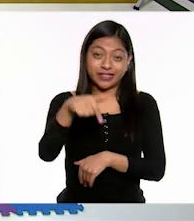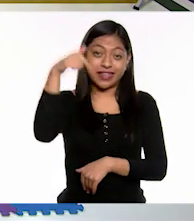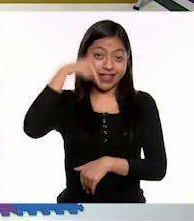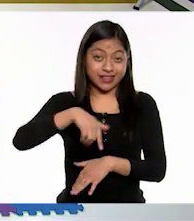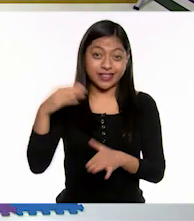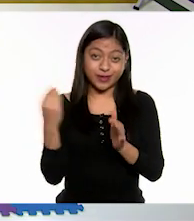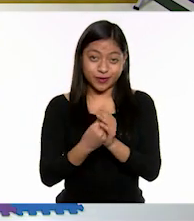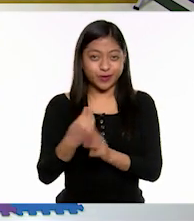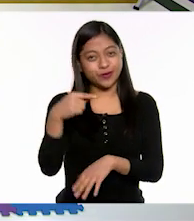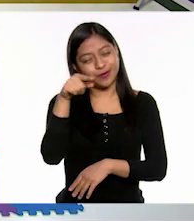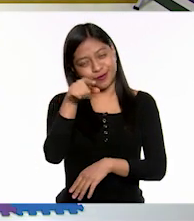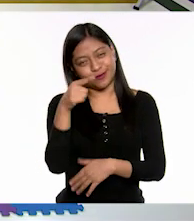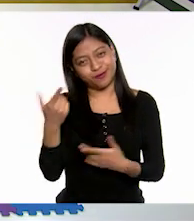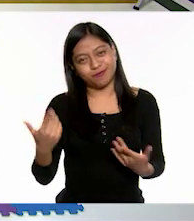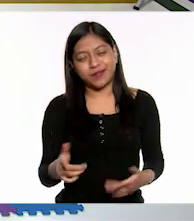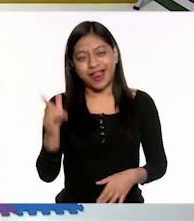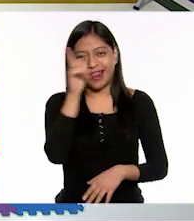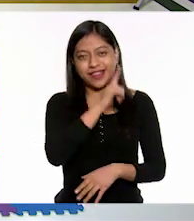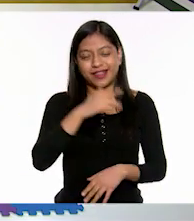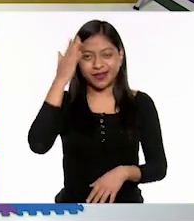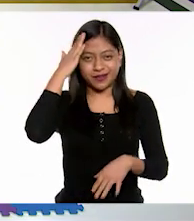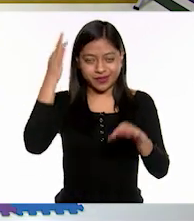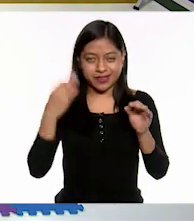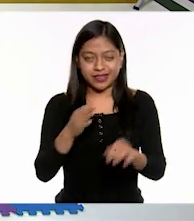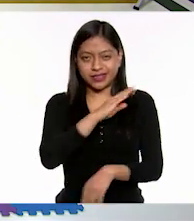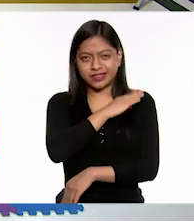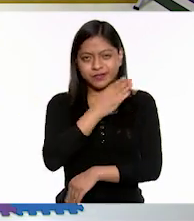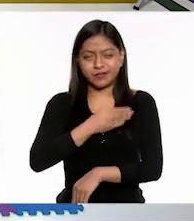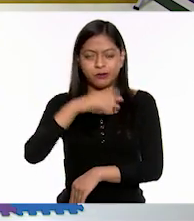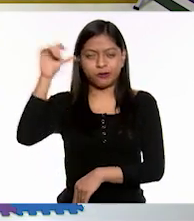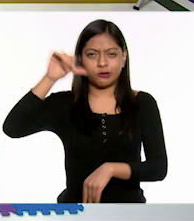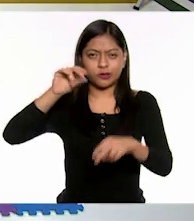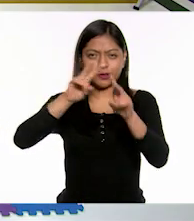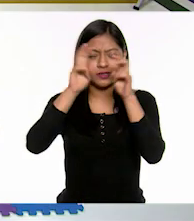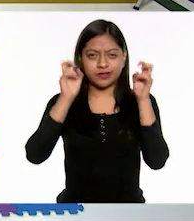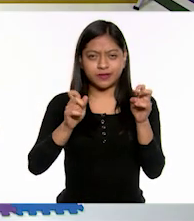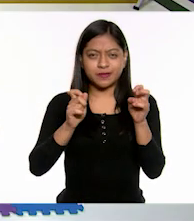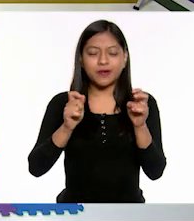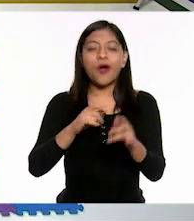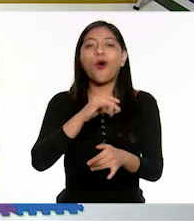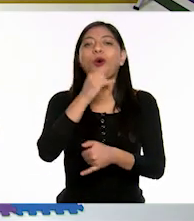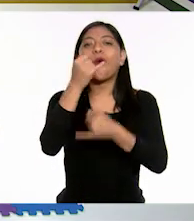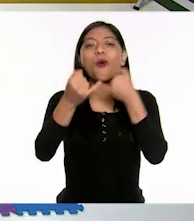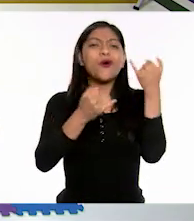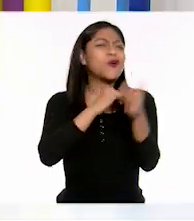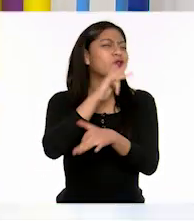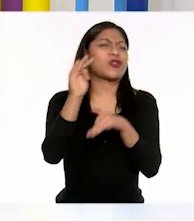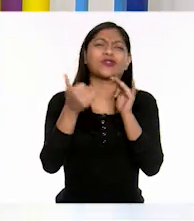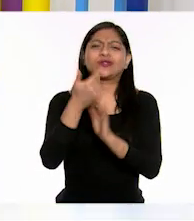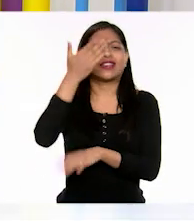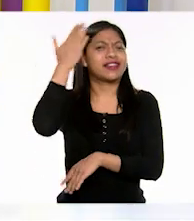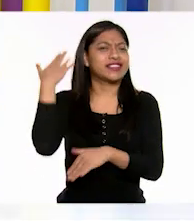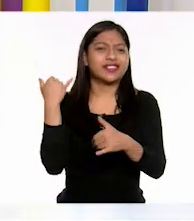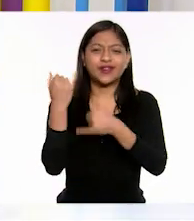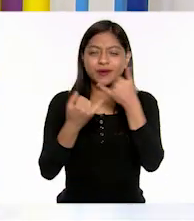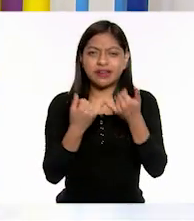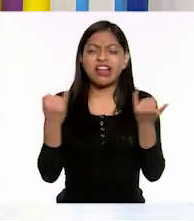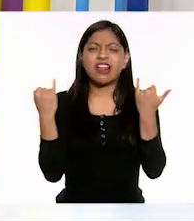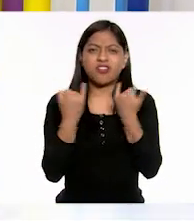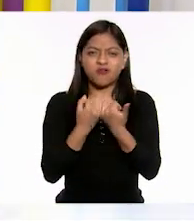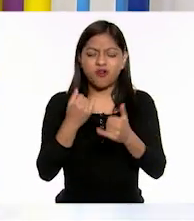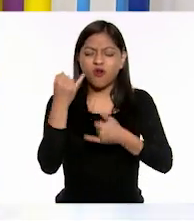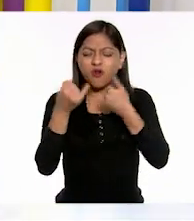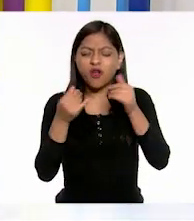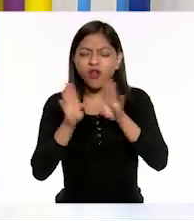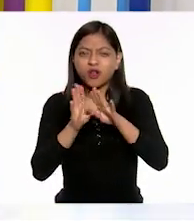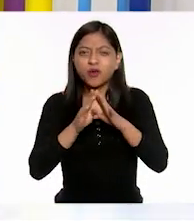su clase de lengua materna que lleva por título los juegos que todos jugamos y sus instrucciones